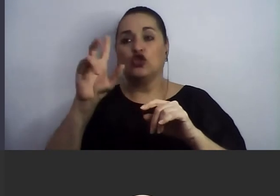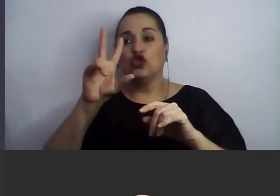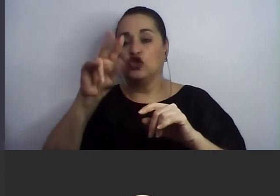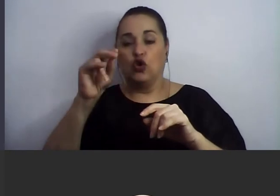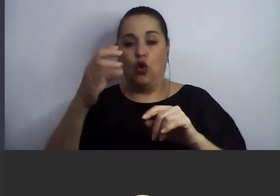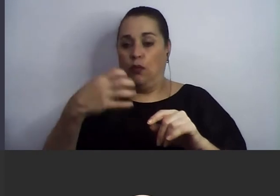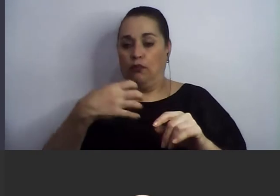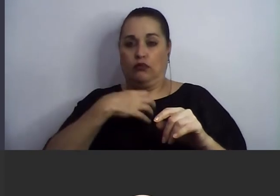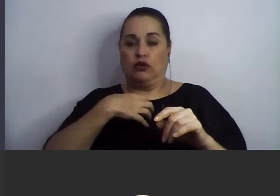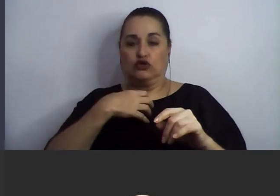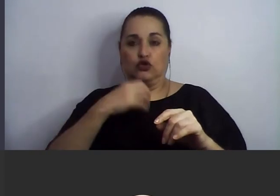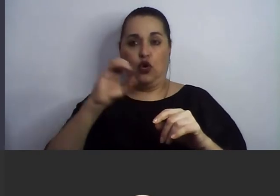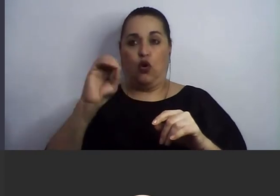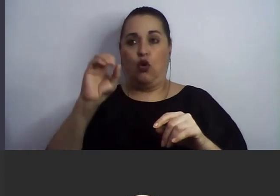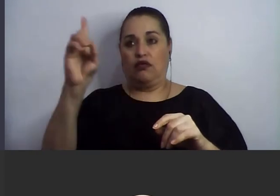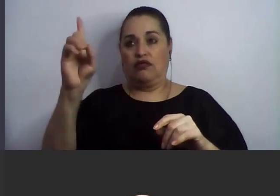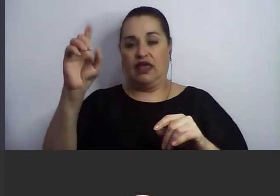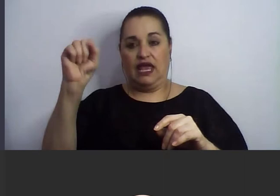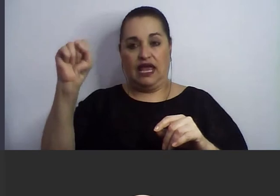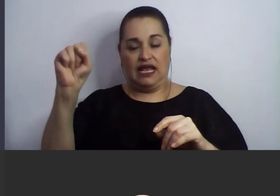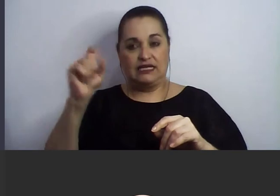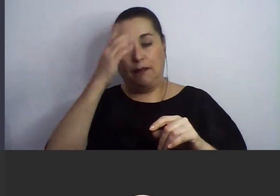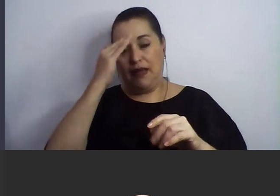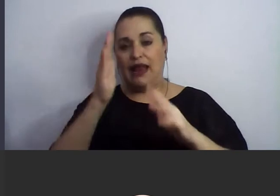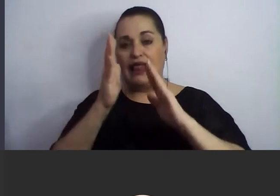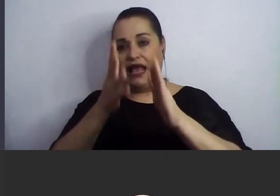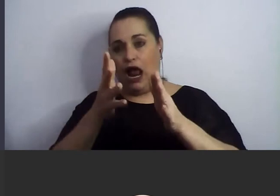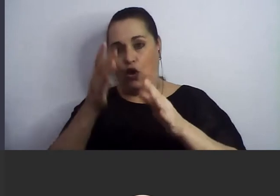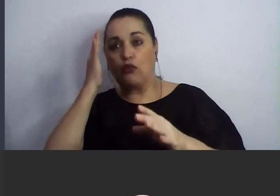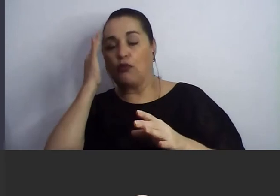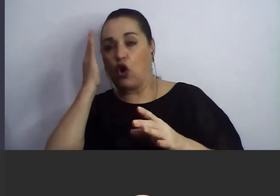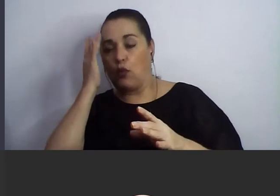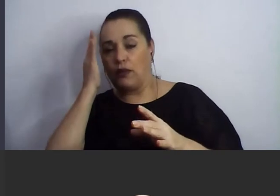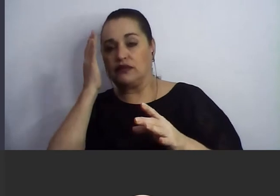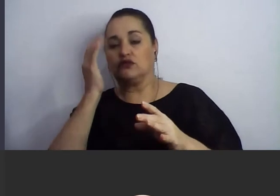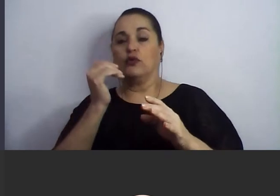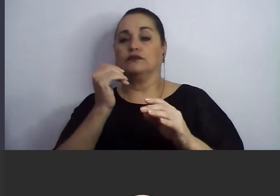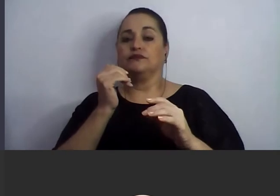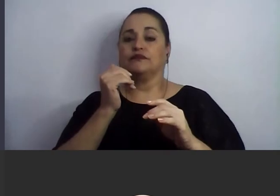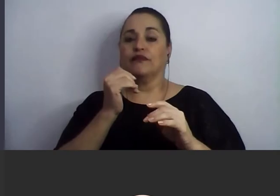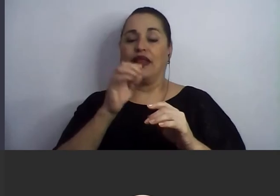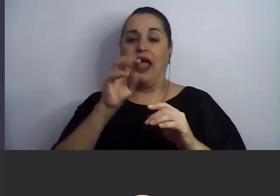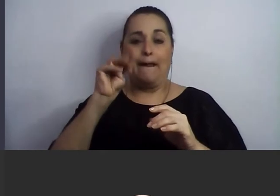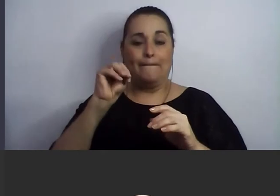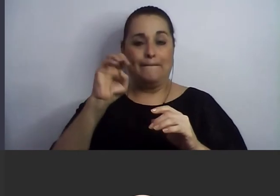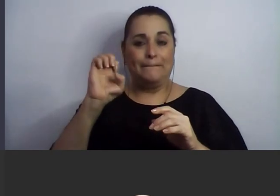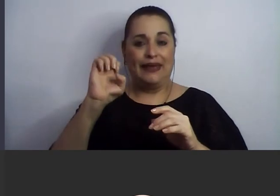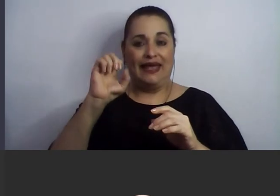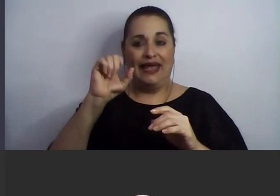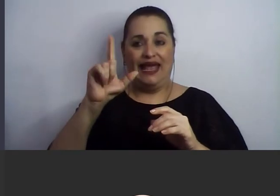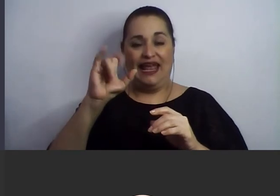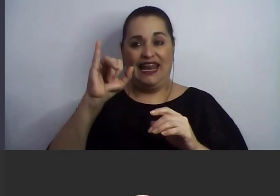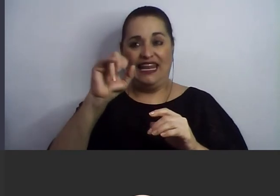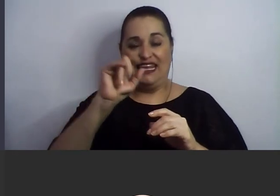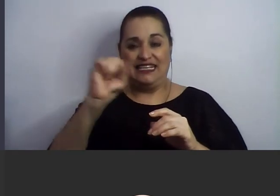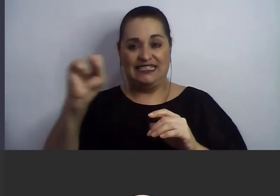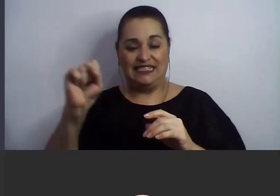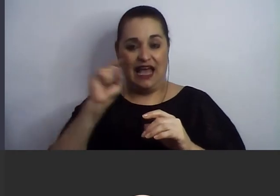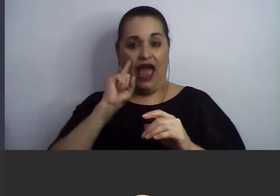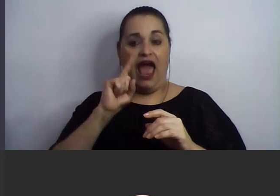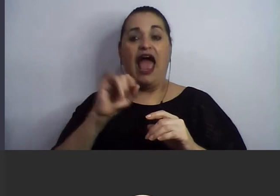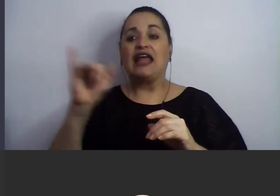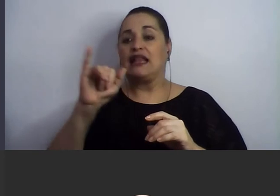ODS entonces para dejarlo como preocupación tanto a Melisa en la parte del ente de seguimiento como a